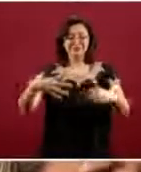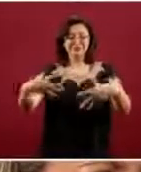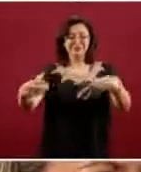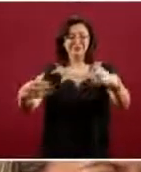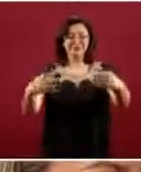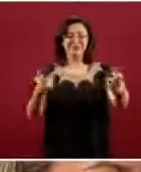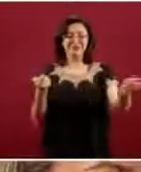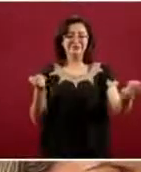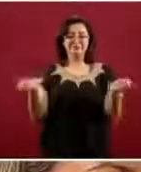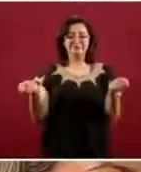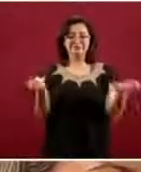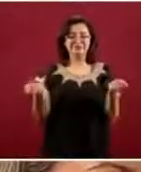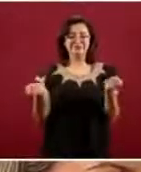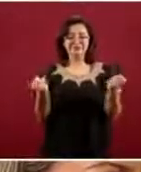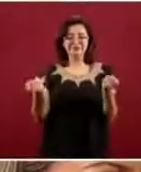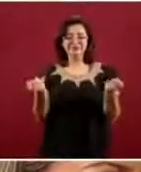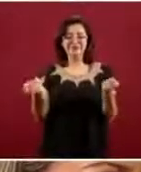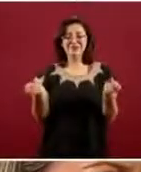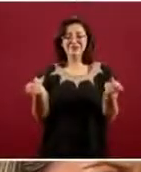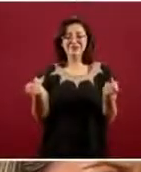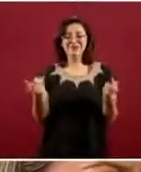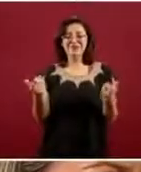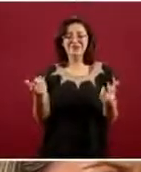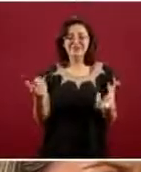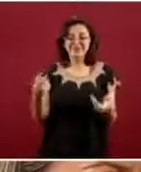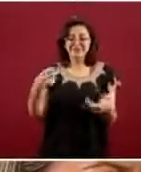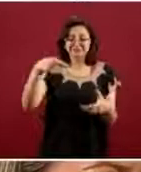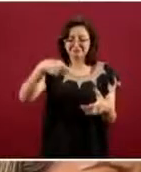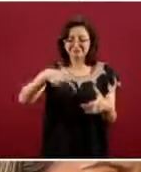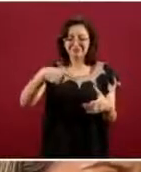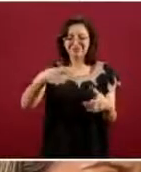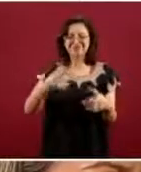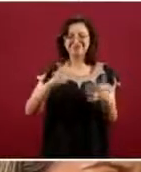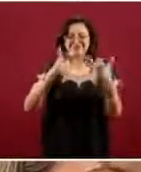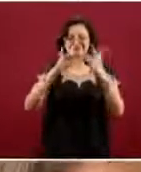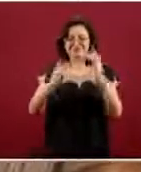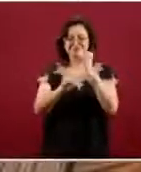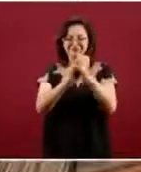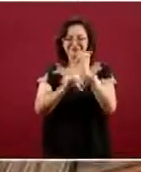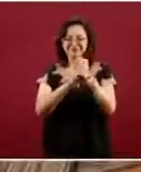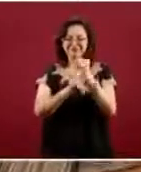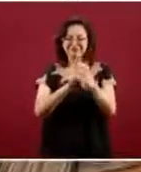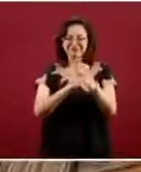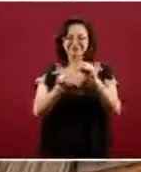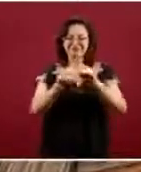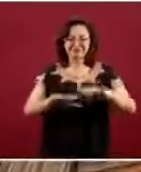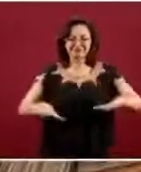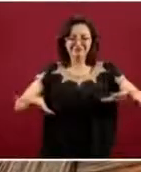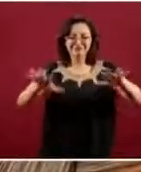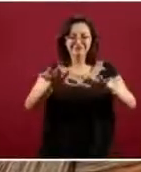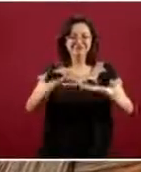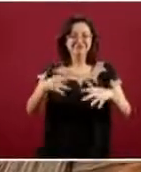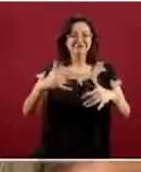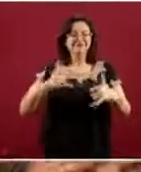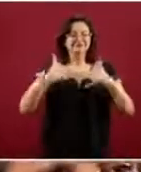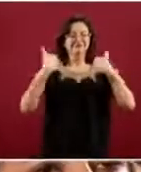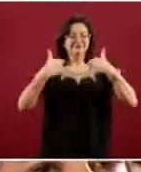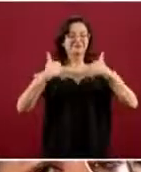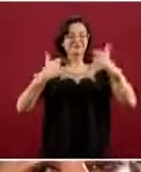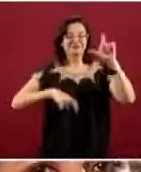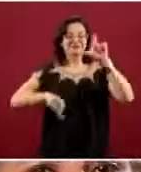Particularmente participo, dice el doctor, en la Asociación Médica y en grupos de redes sociales, en los que con el activismo de médicos jóvenes,